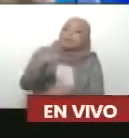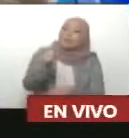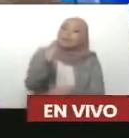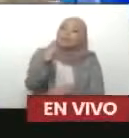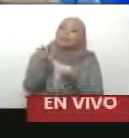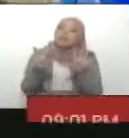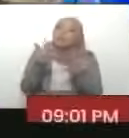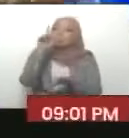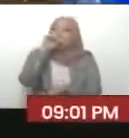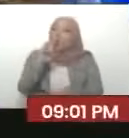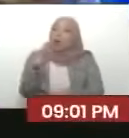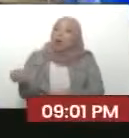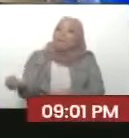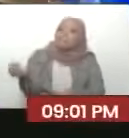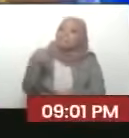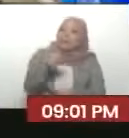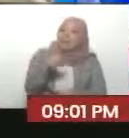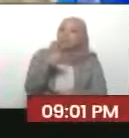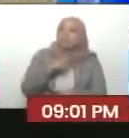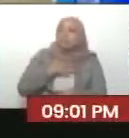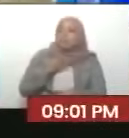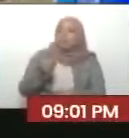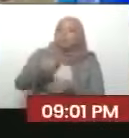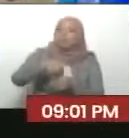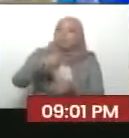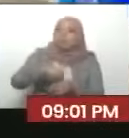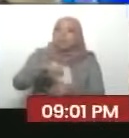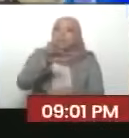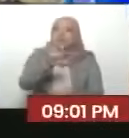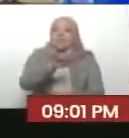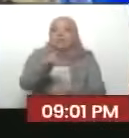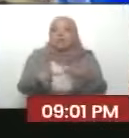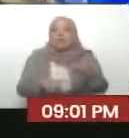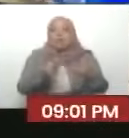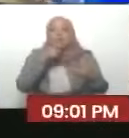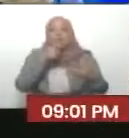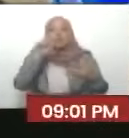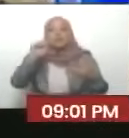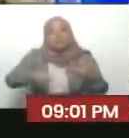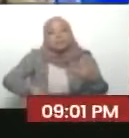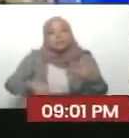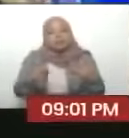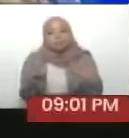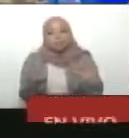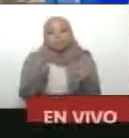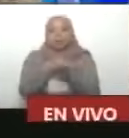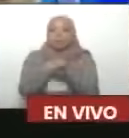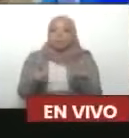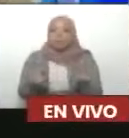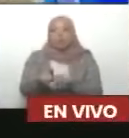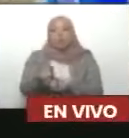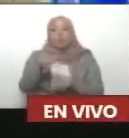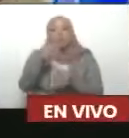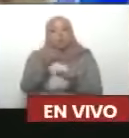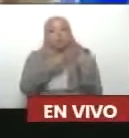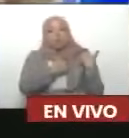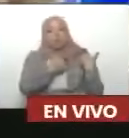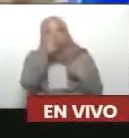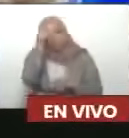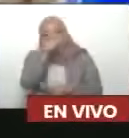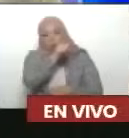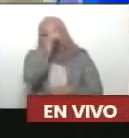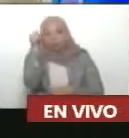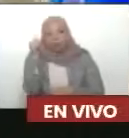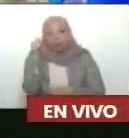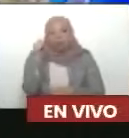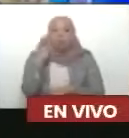este domingo a votar y dirán 5 veces sí en defensa de nuestro Esequibo. Pero no solamente los adultos van a votar este domingo,